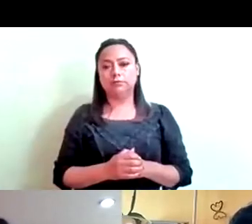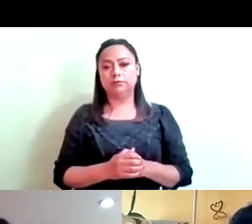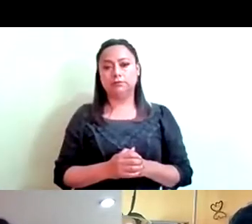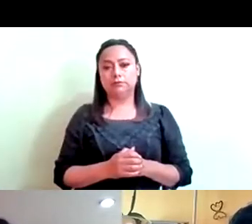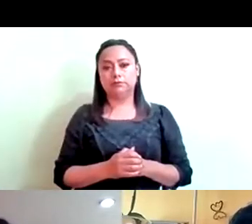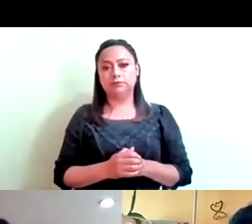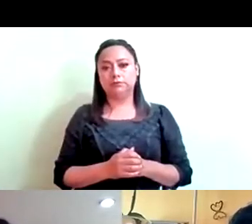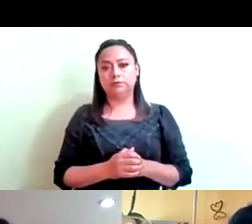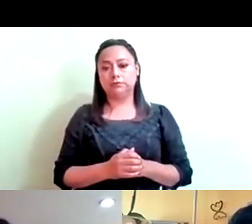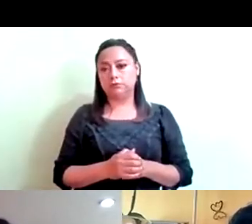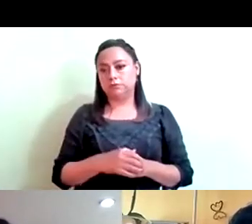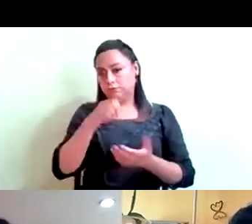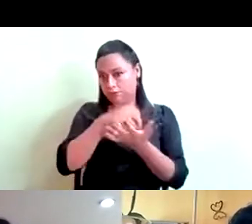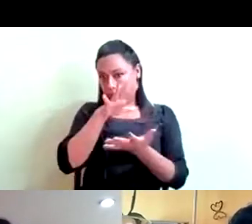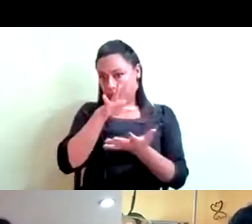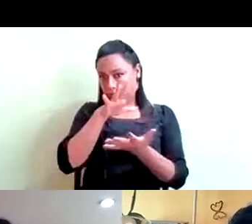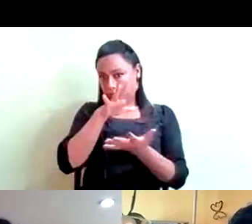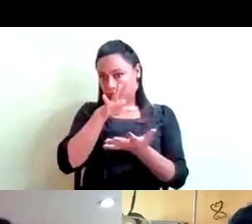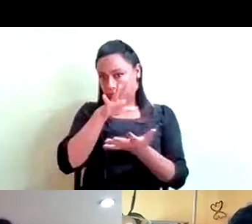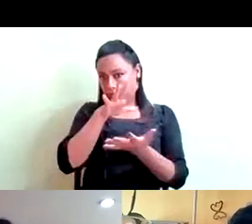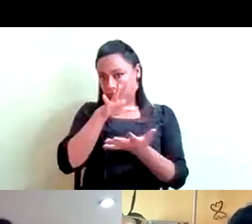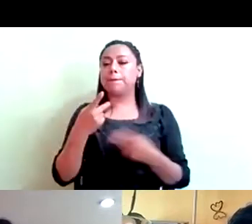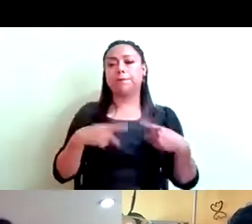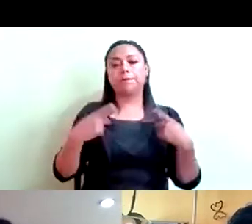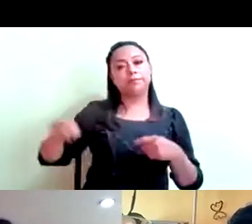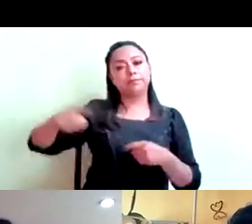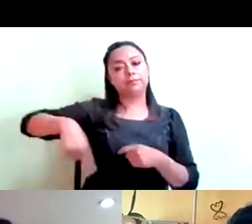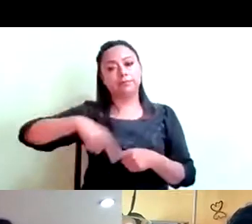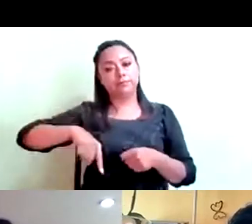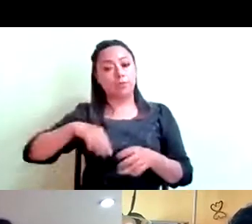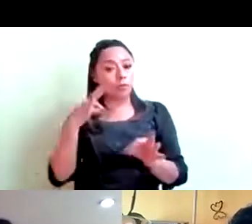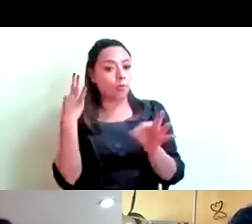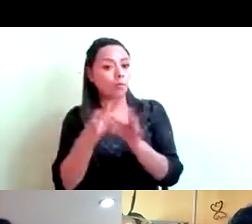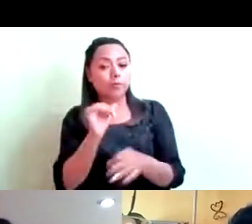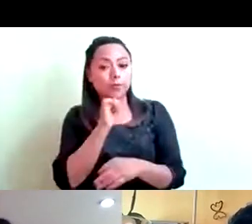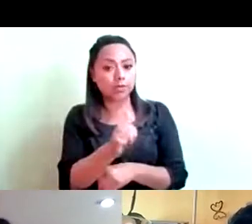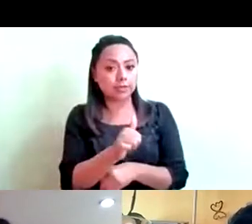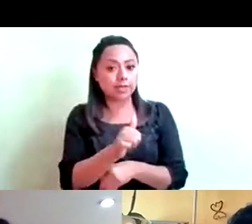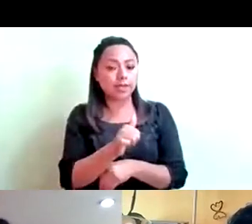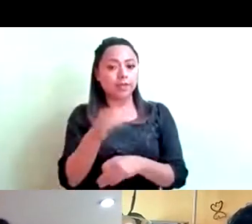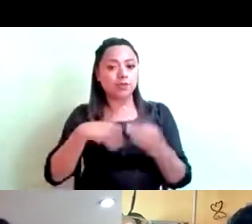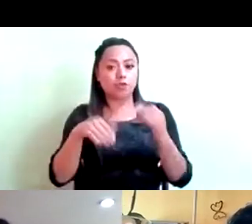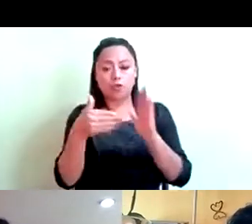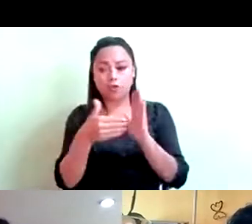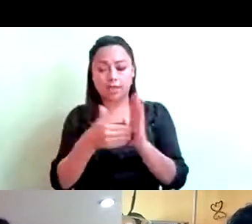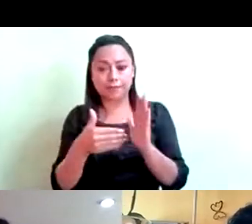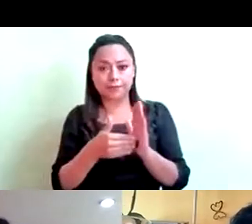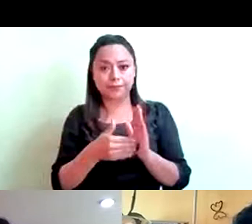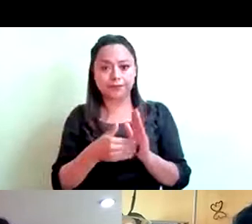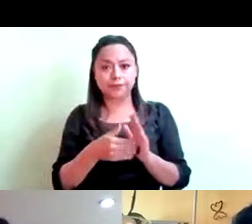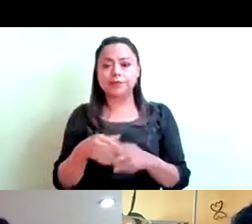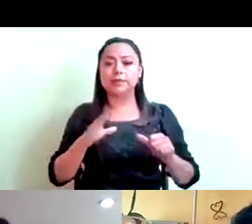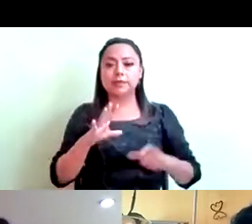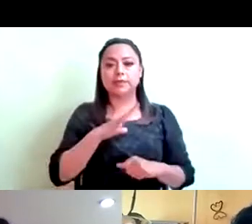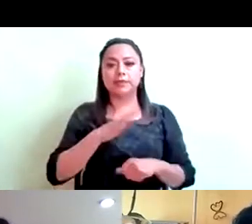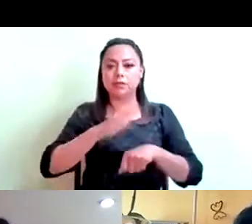el registro correspondiente a quienes incumplan lo así establecido, poniendo mayor atención en